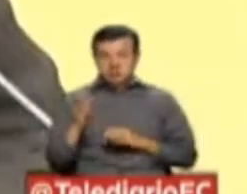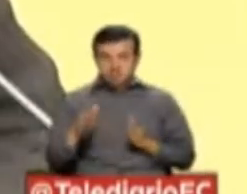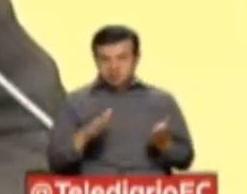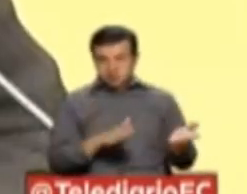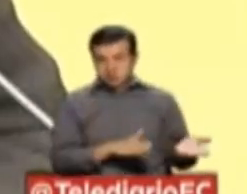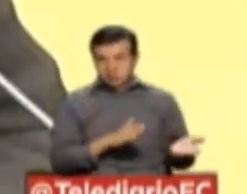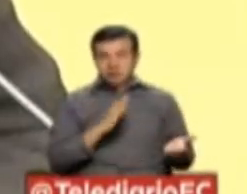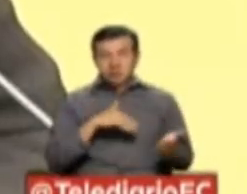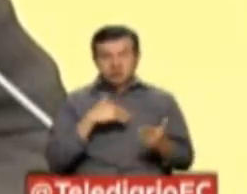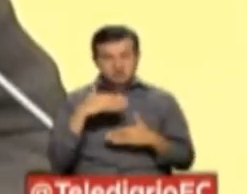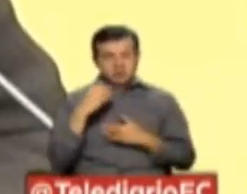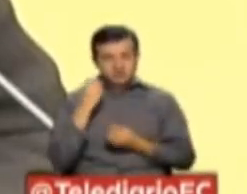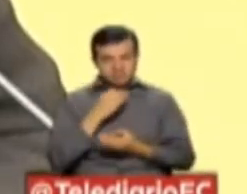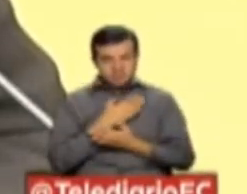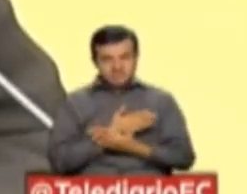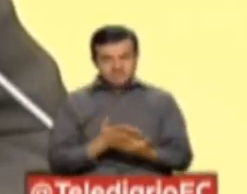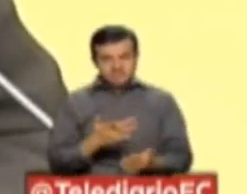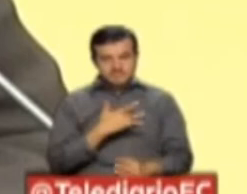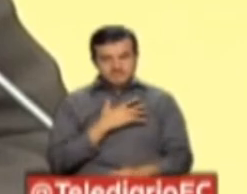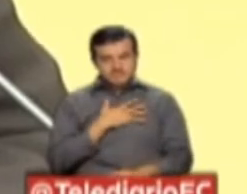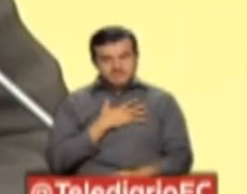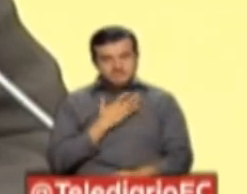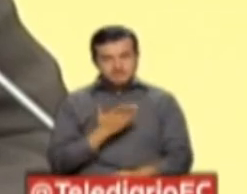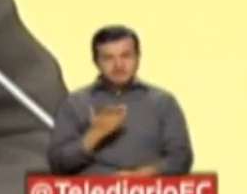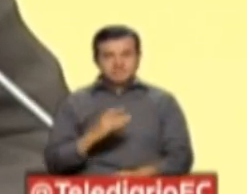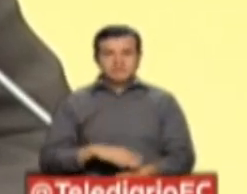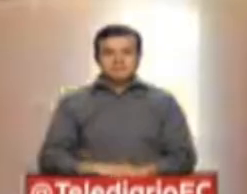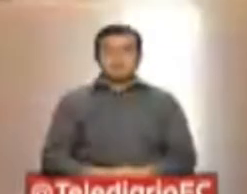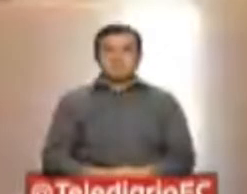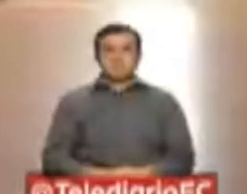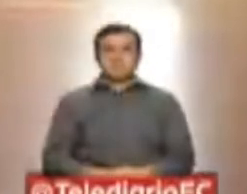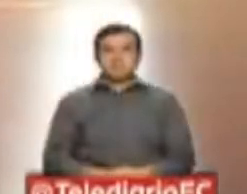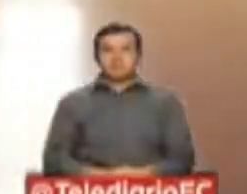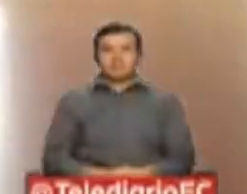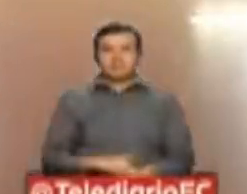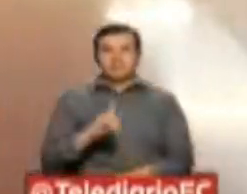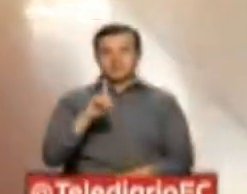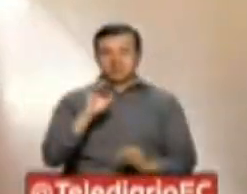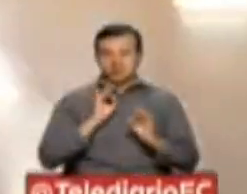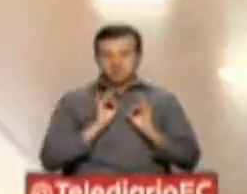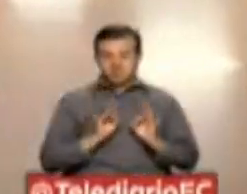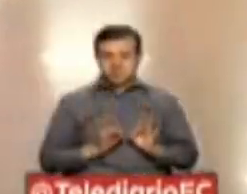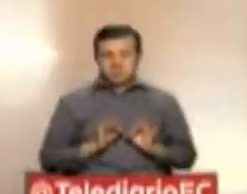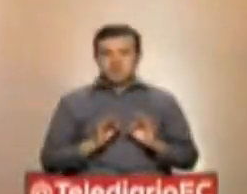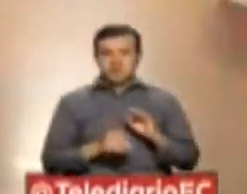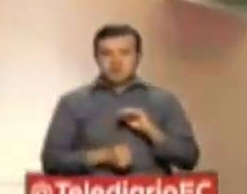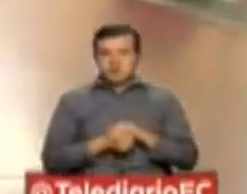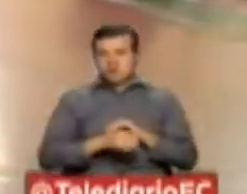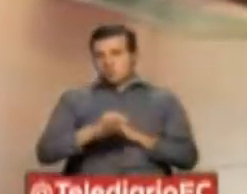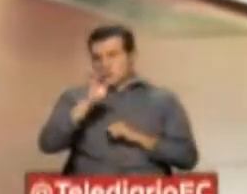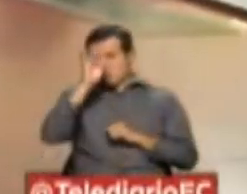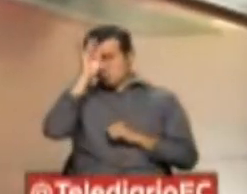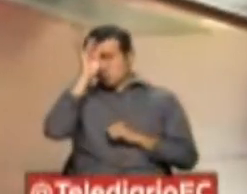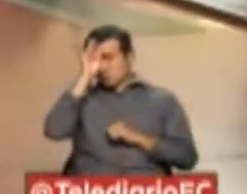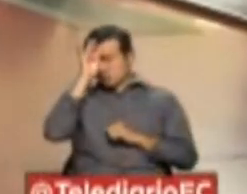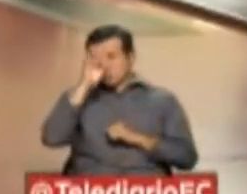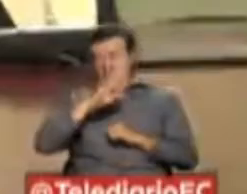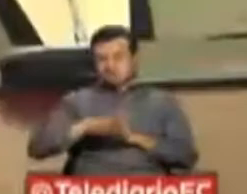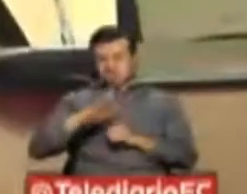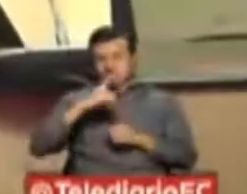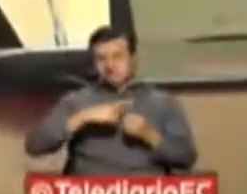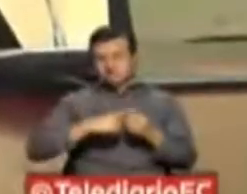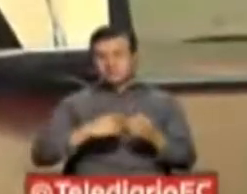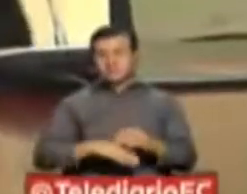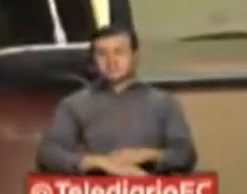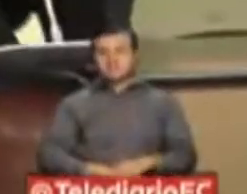han fallecido en este lamentable uno de los chóferes se encuentra internado en una casa de salud en la capital